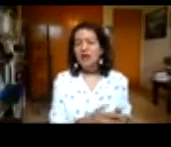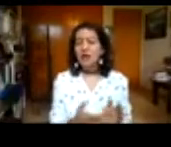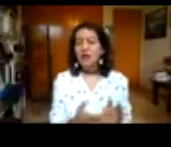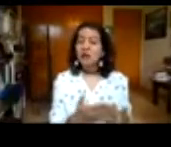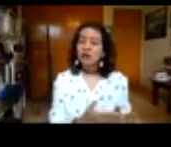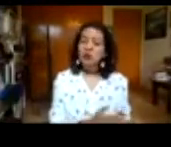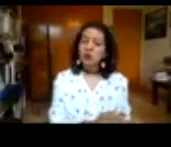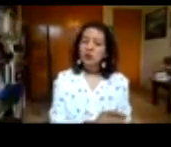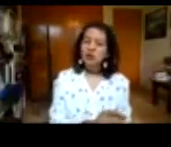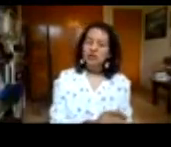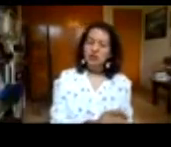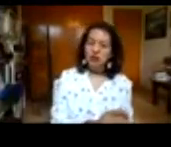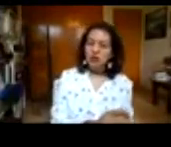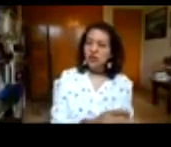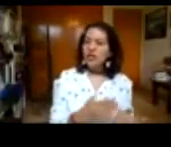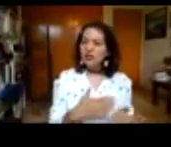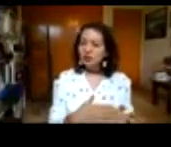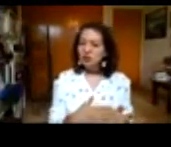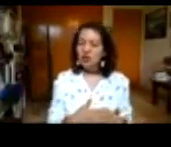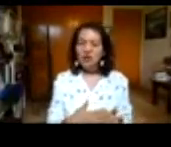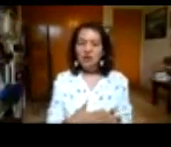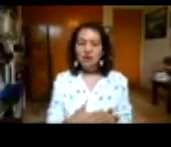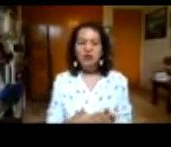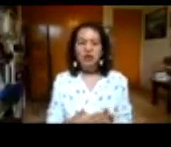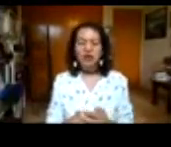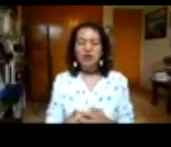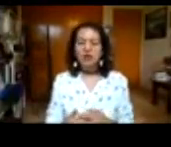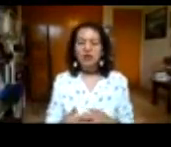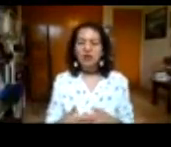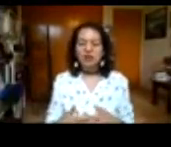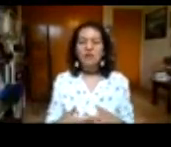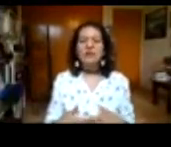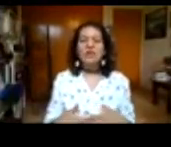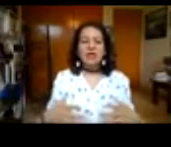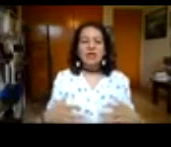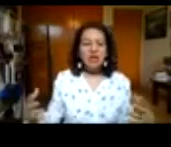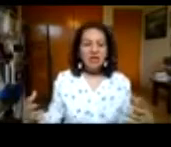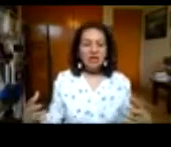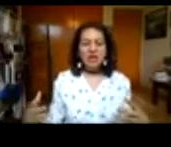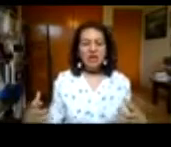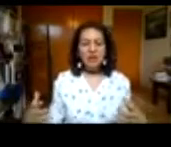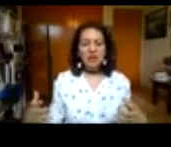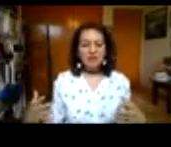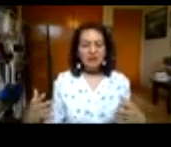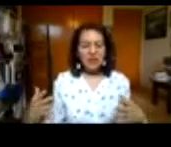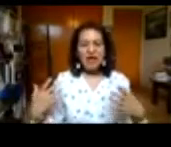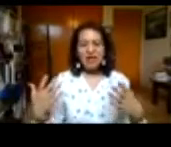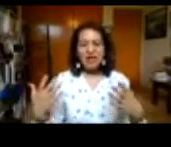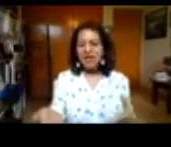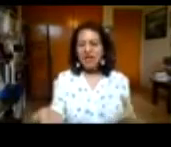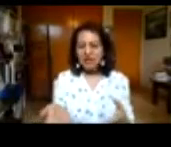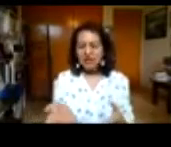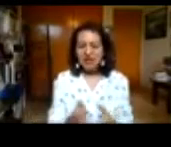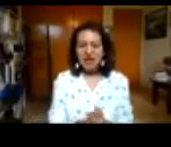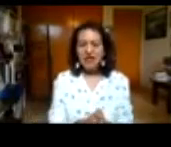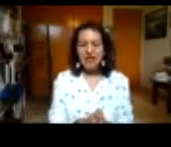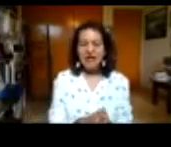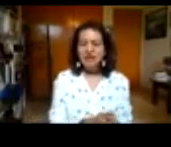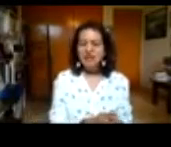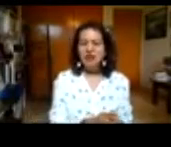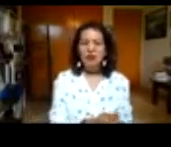a través de los módulos de gestión estos elementos de Parlamento Abierto. Y aquí